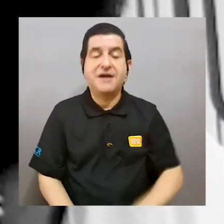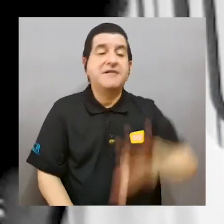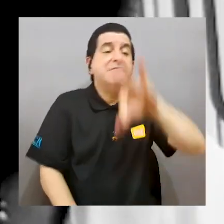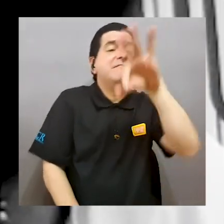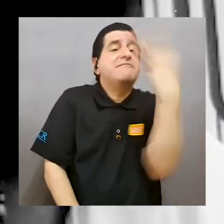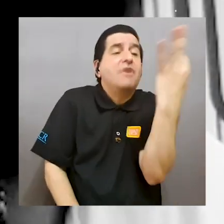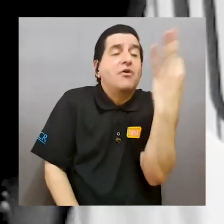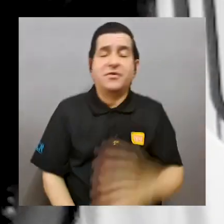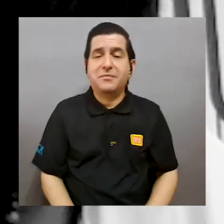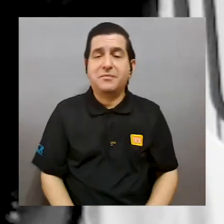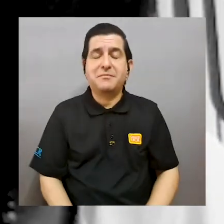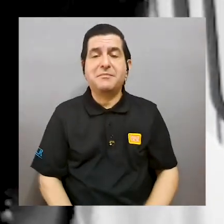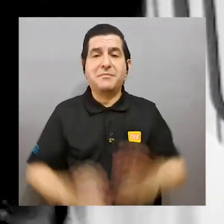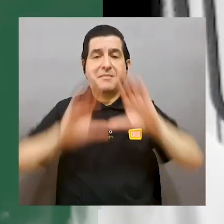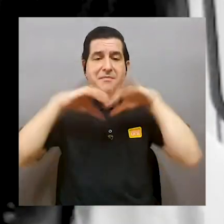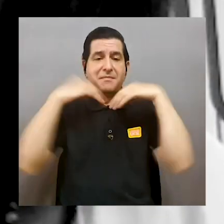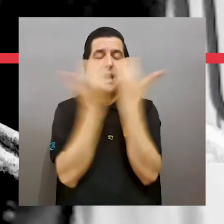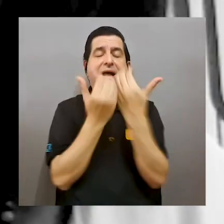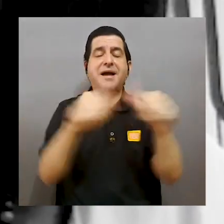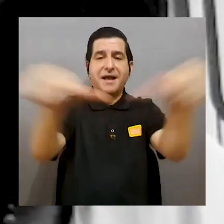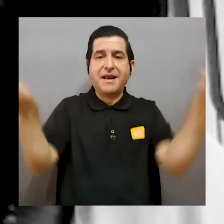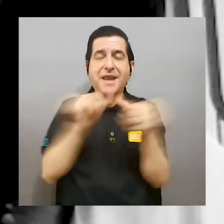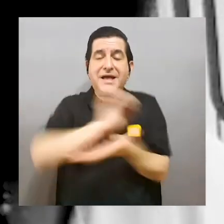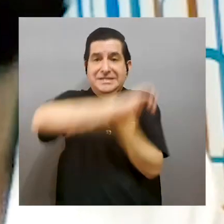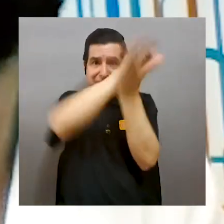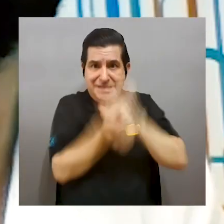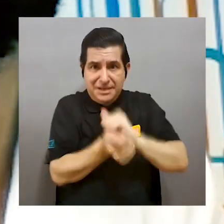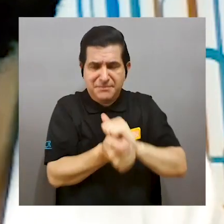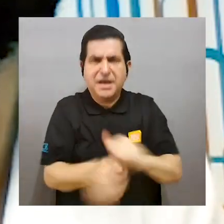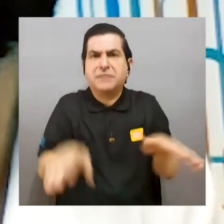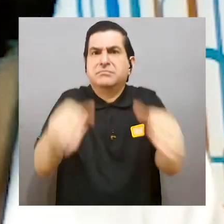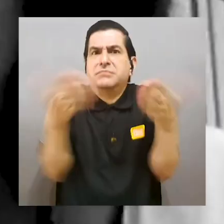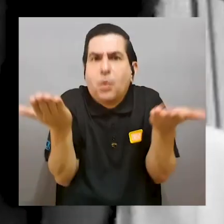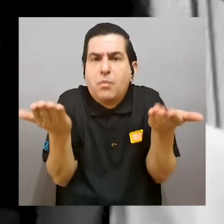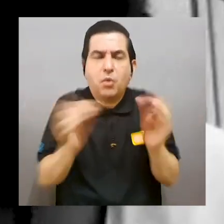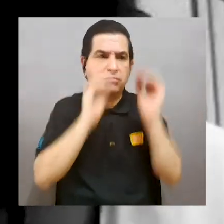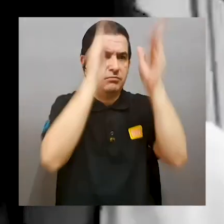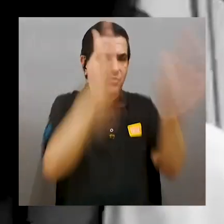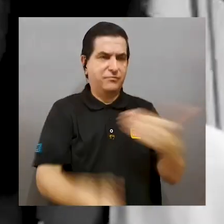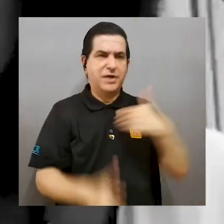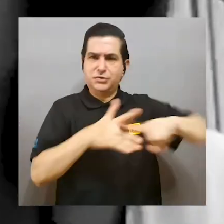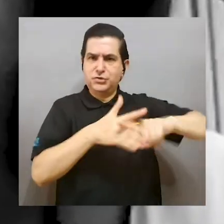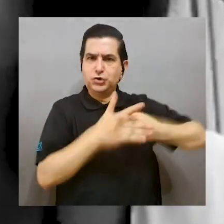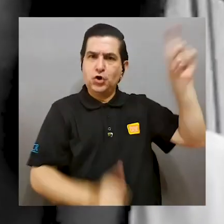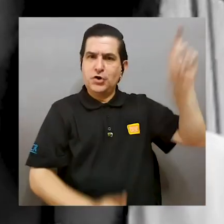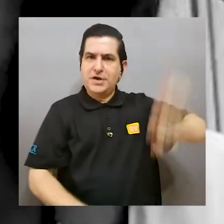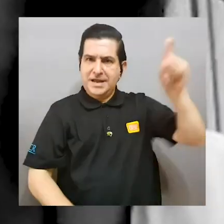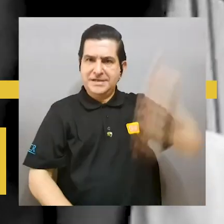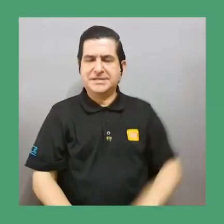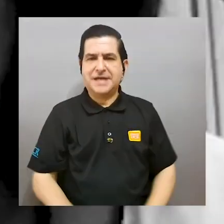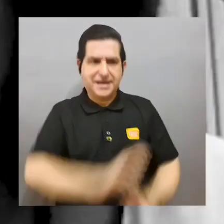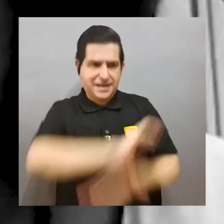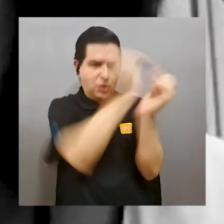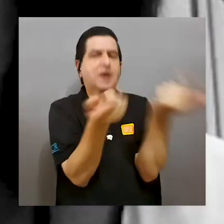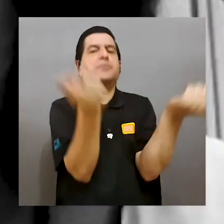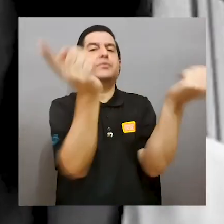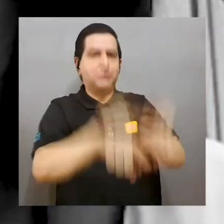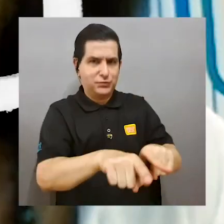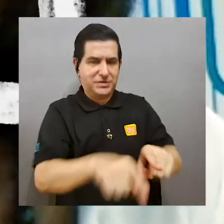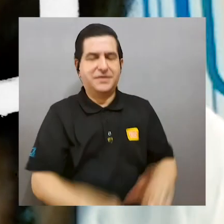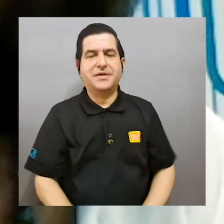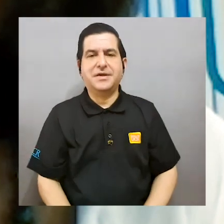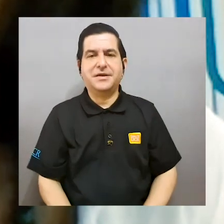para que la forma en que se dan las clases en el aula cambie y la forma en que cambie dándole a los docentes las herramientas necesarias para que ese cambio se